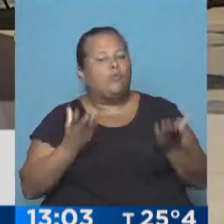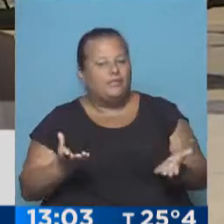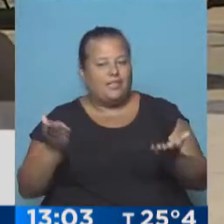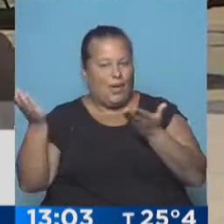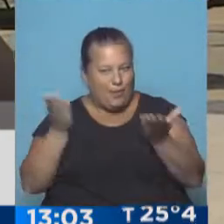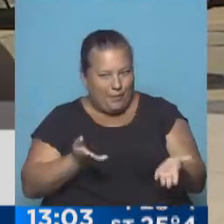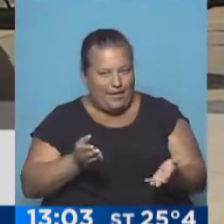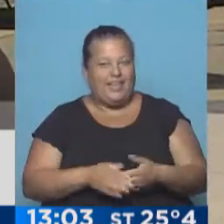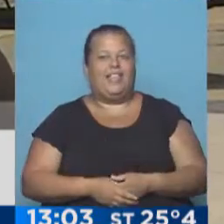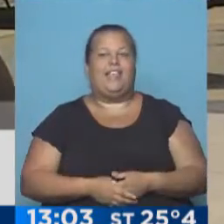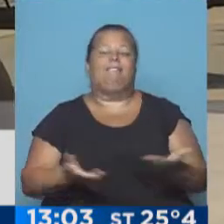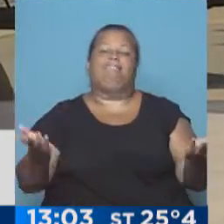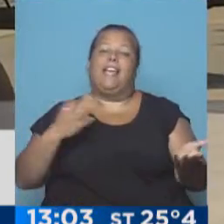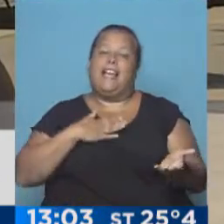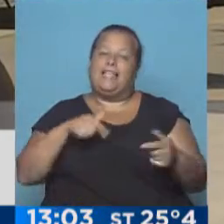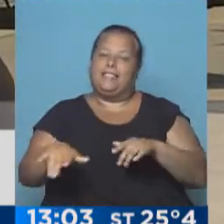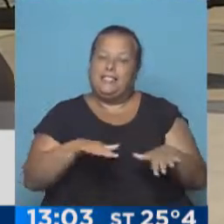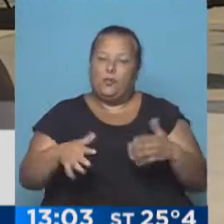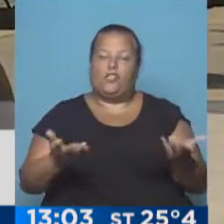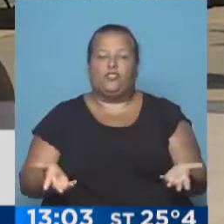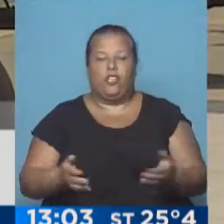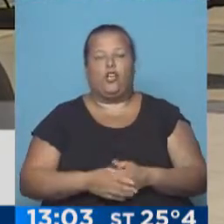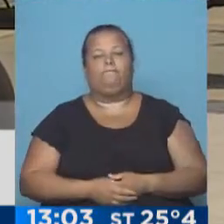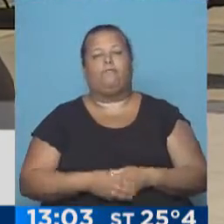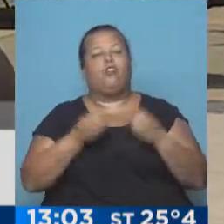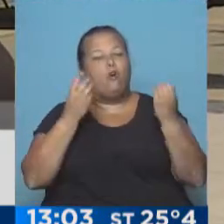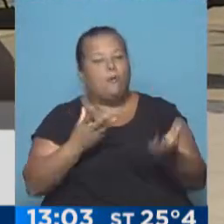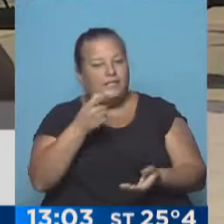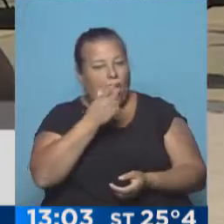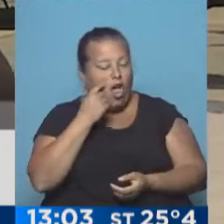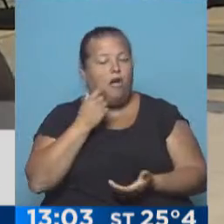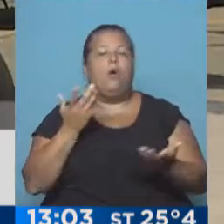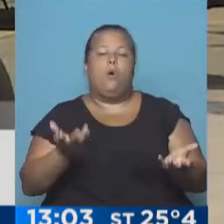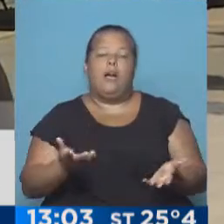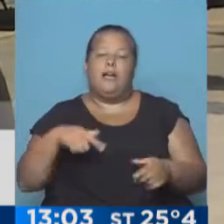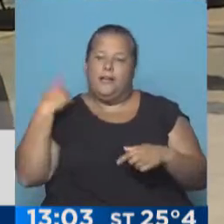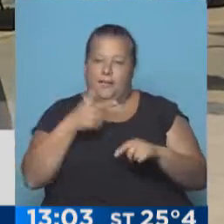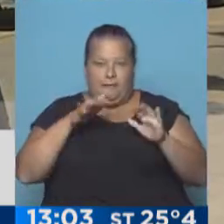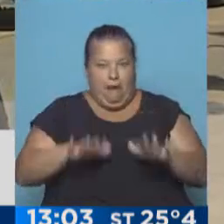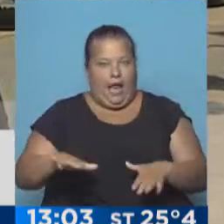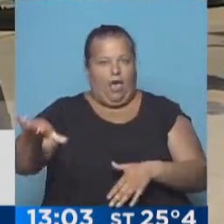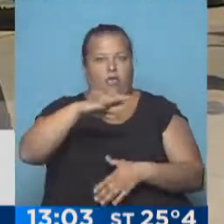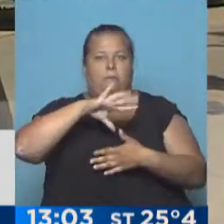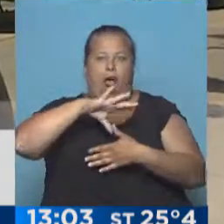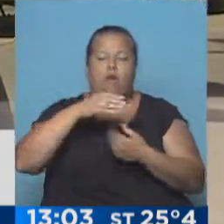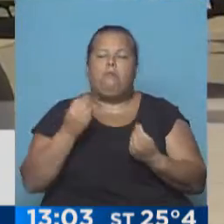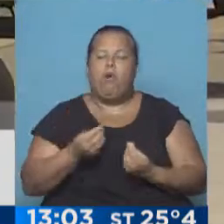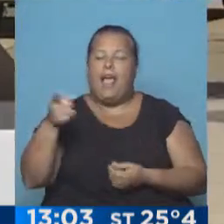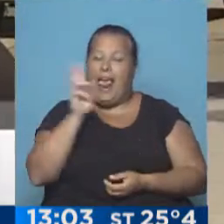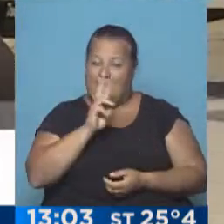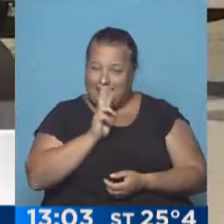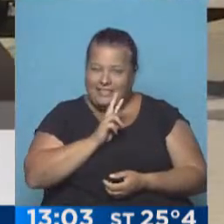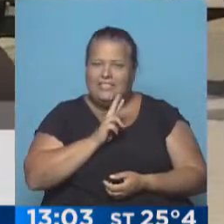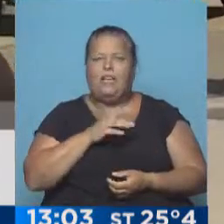bienvenida desgraciadamente en esta situación roberto como estas conmoción acá en el palomar porque esta chica